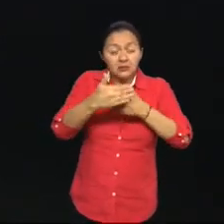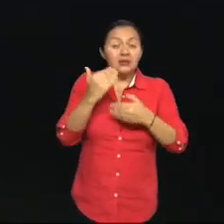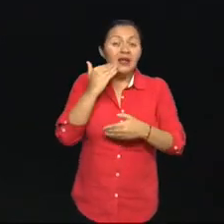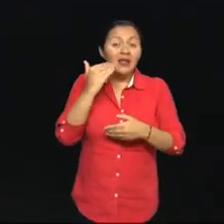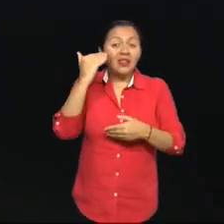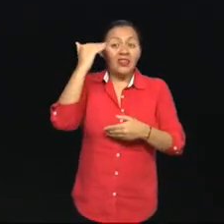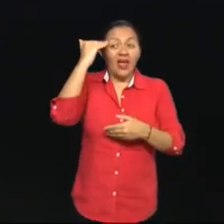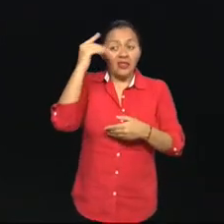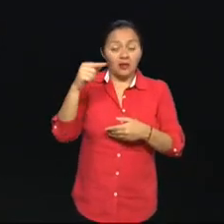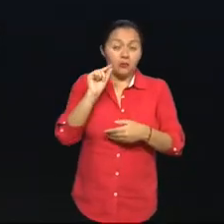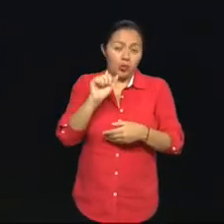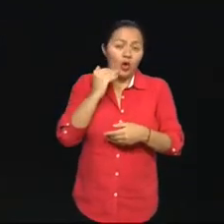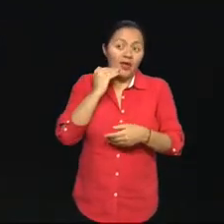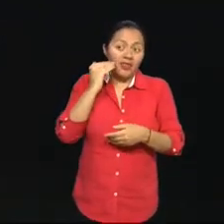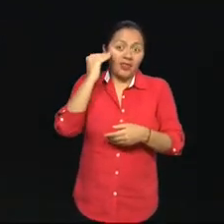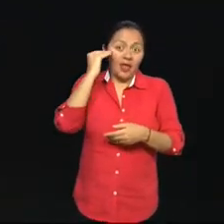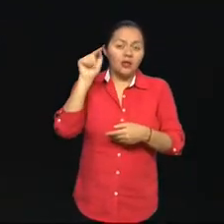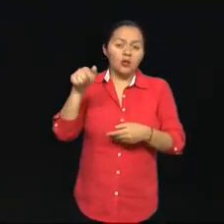reducir tu capacidad